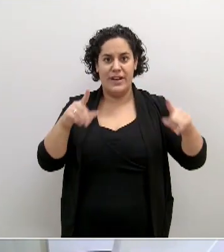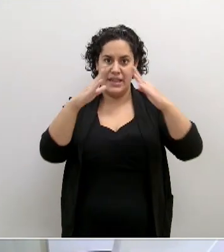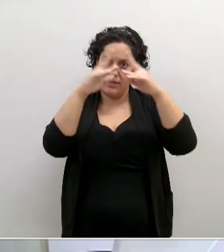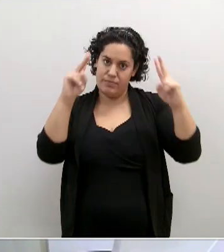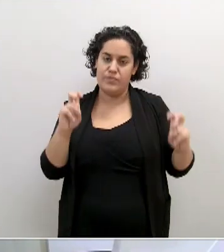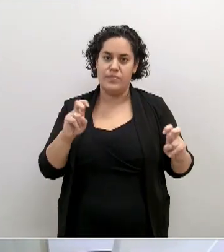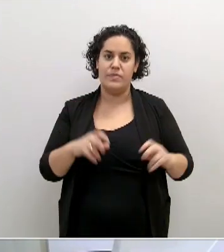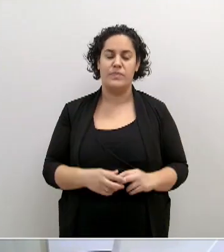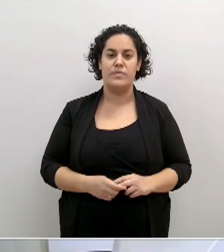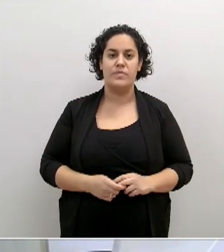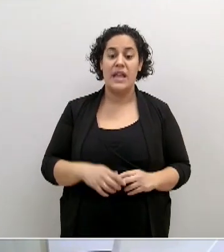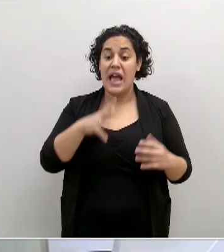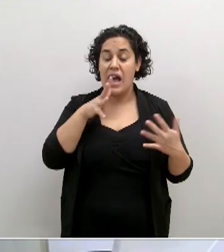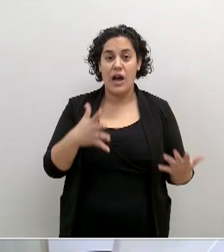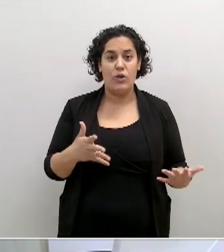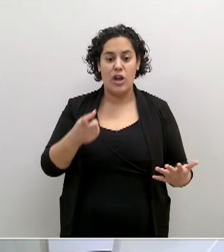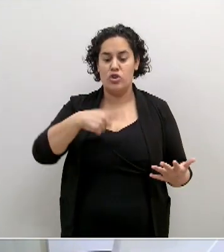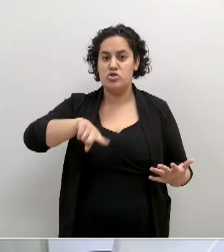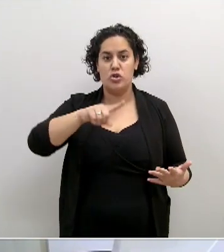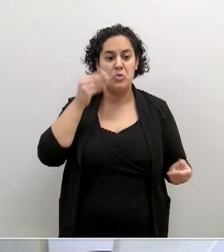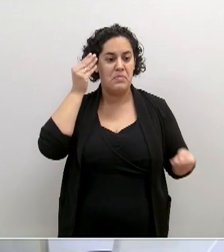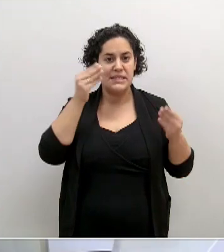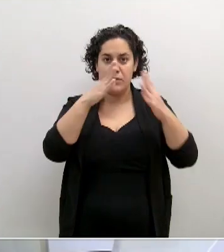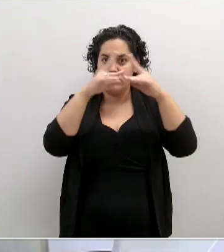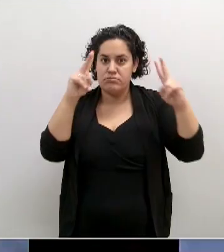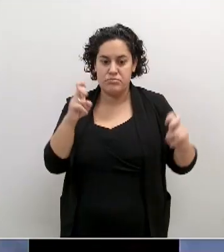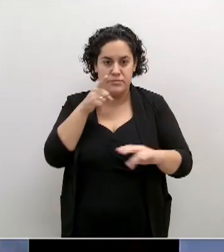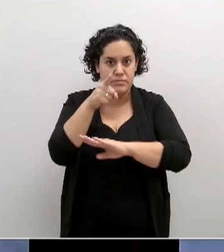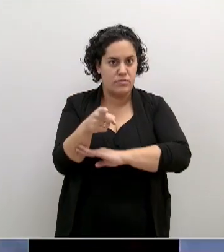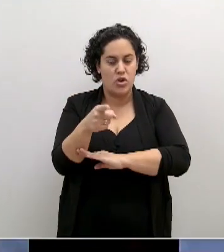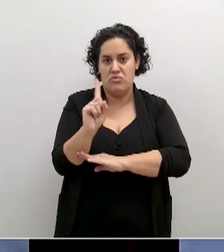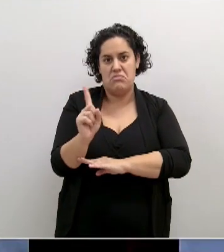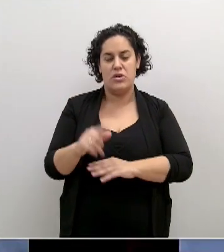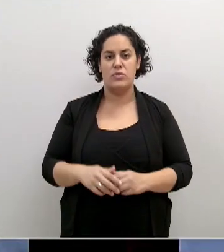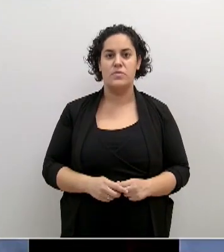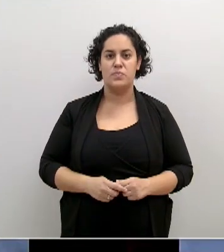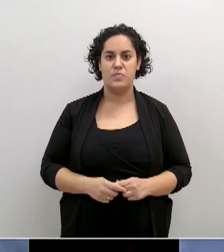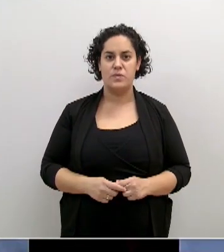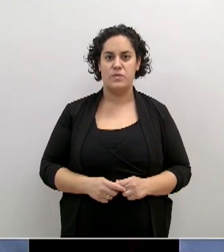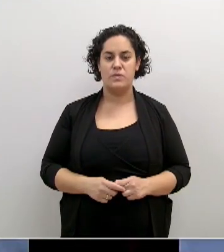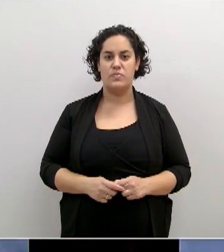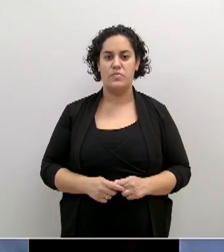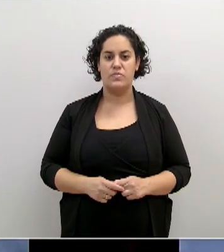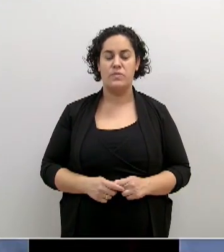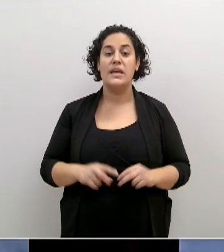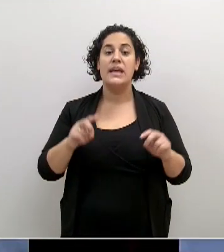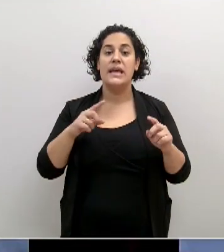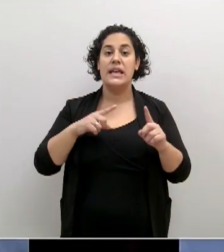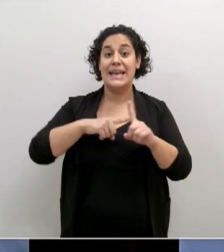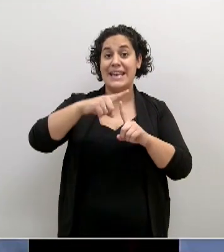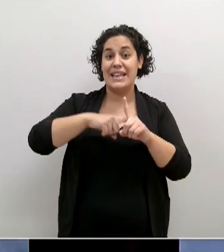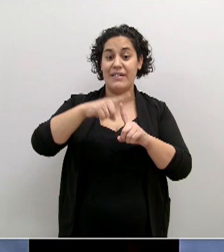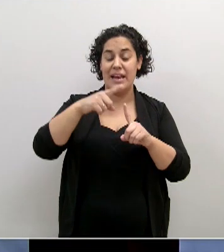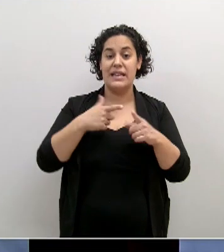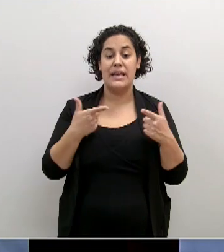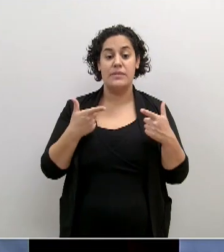es una cuestión que ahora mismo no estamos valorando. Vale. A nivel de los ingresos y los hospitales